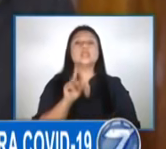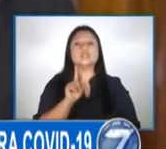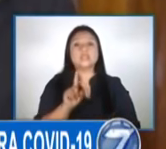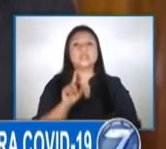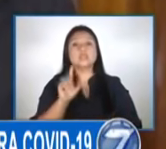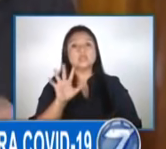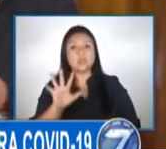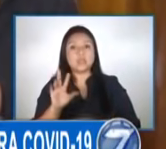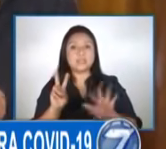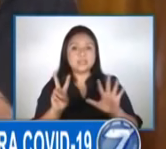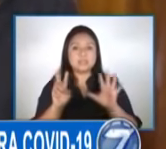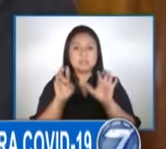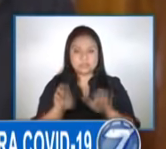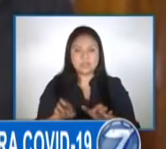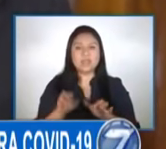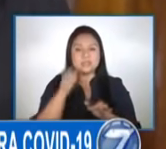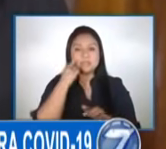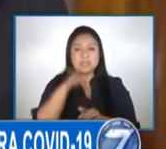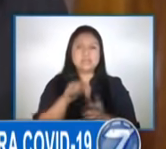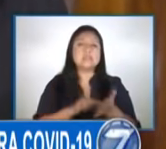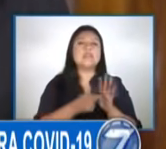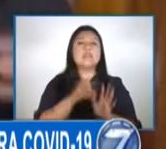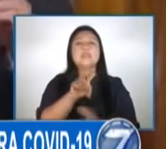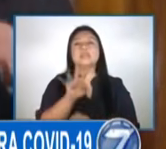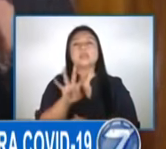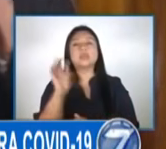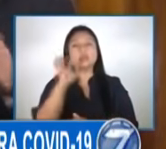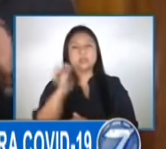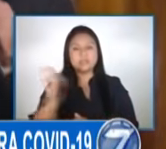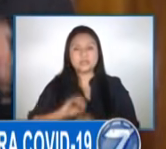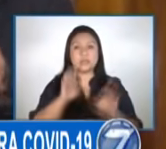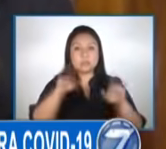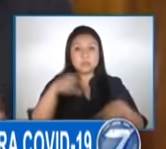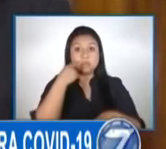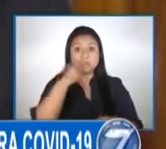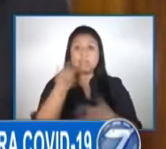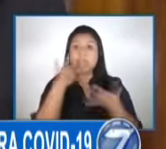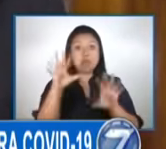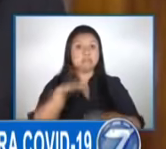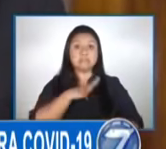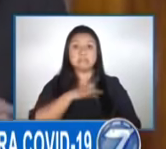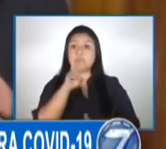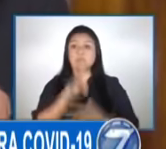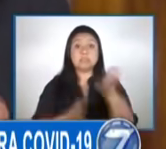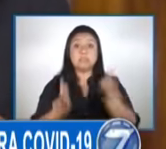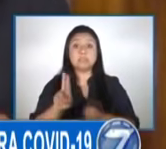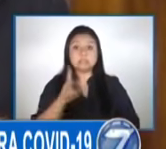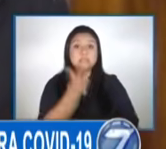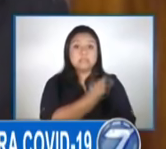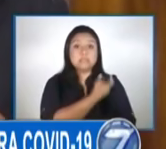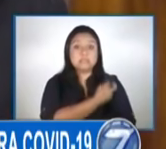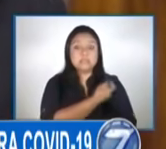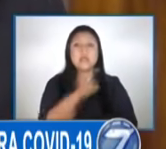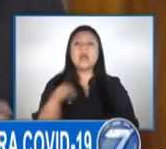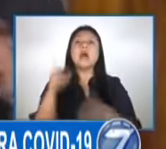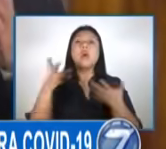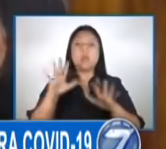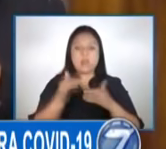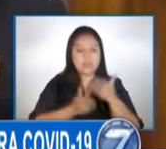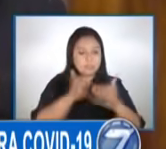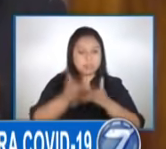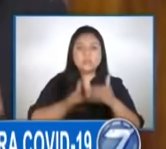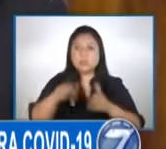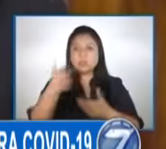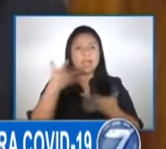2.500.157 personas, es decir, el 24% de la población meta, cuentan ya con su esquema completo. Ahora que hemos logrado vacunar